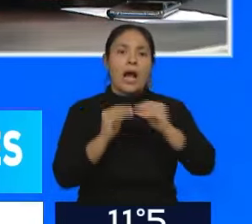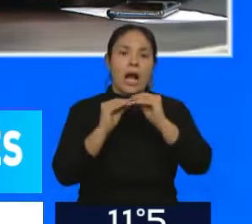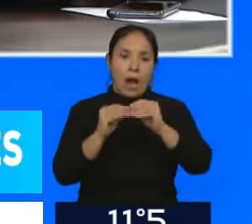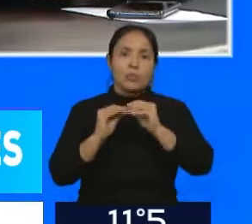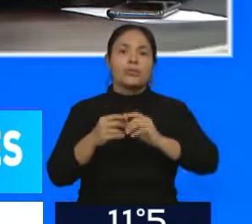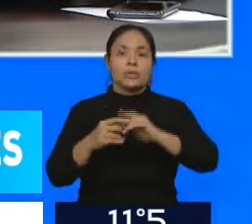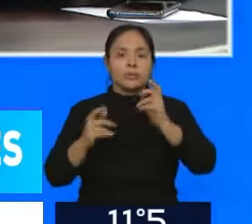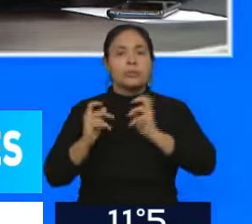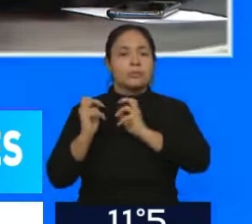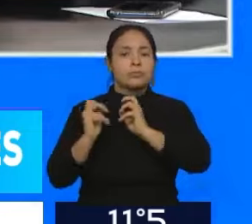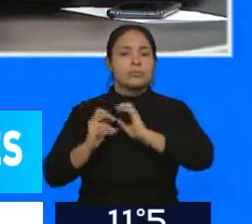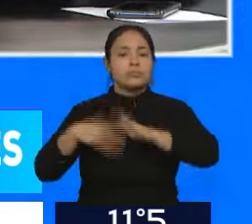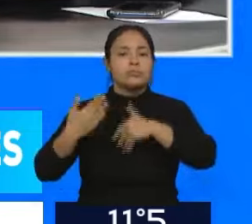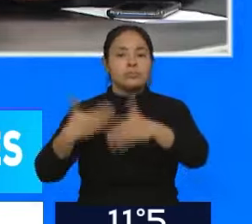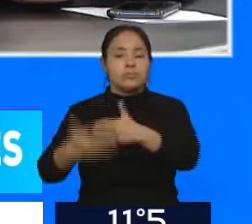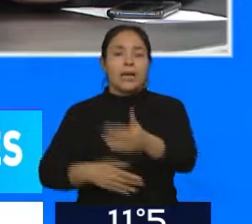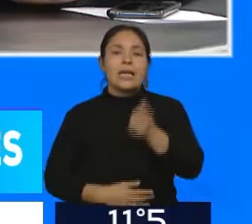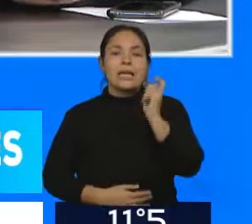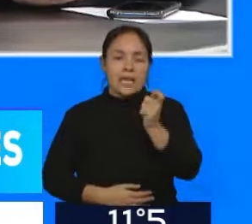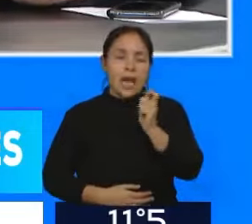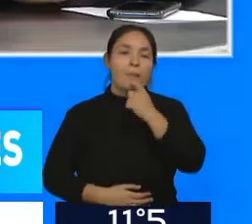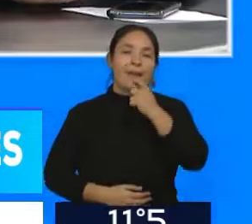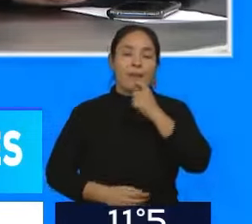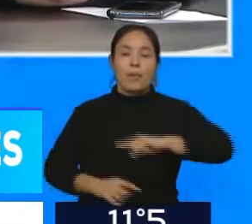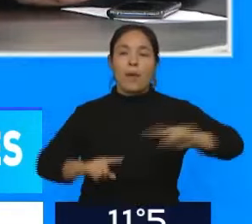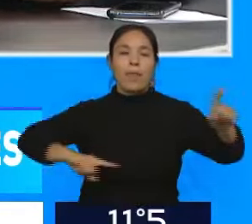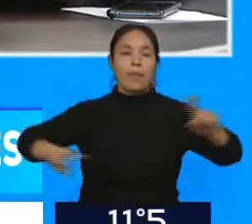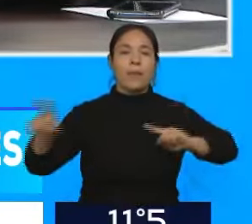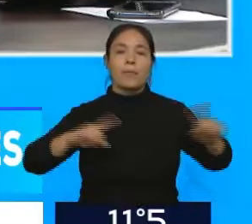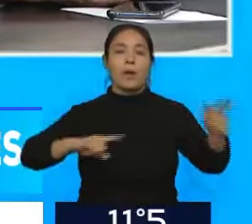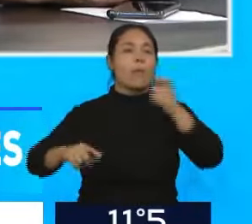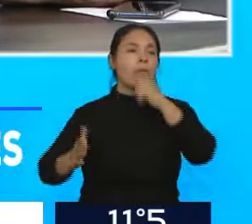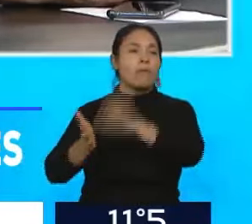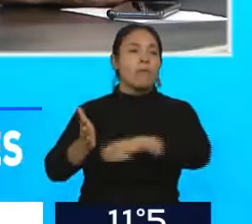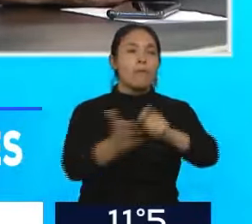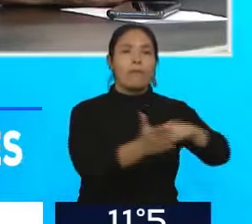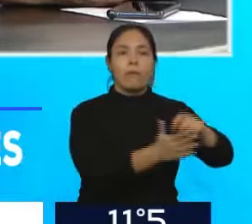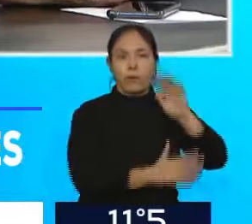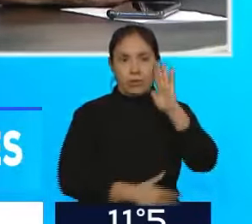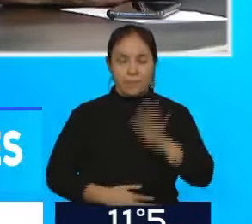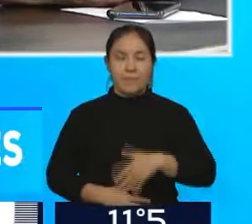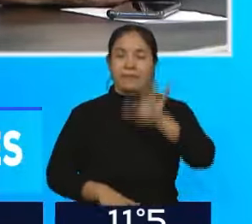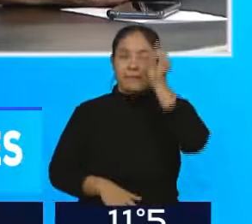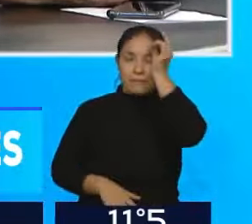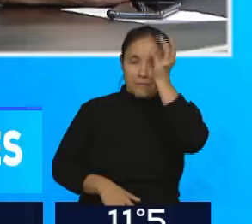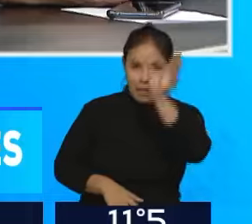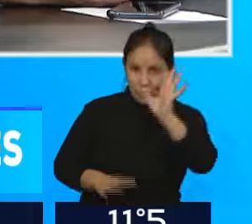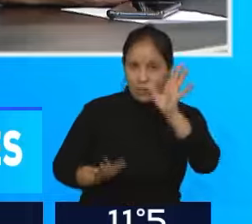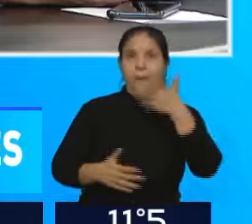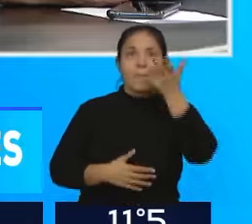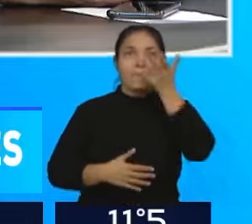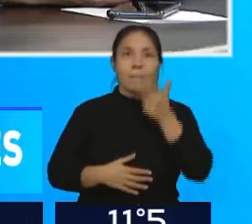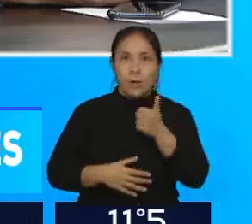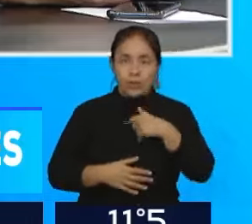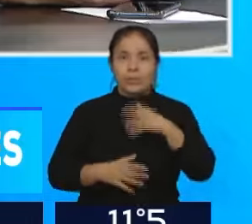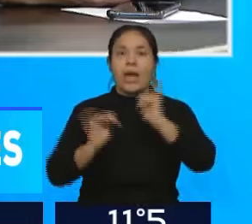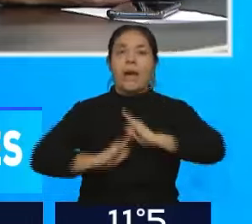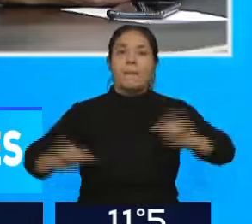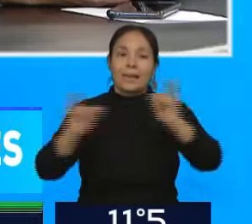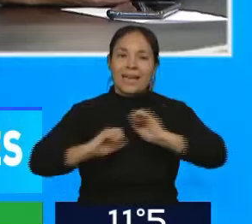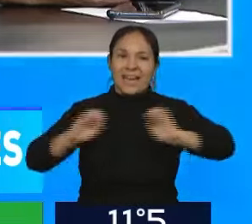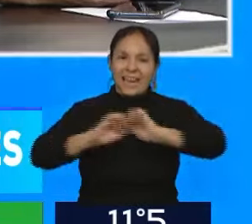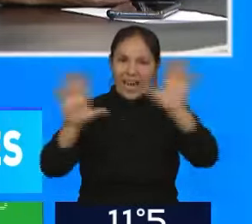y quiénes son los que delegan demasiado y firman sin saber lo que están haciendo. Discúlpame, sí, porque a mí me gusta hablar en términos que entendamos todos.